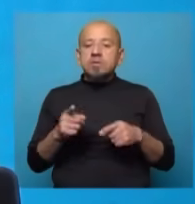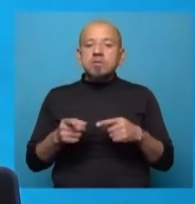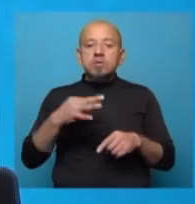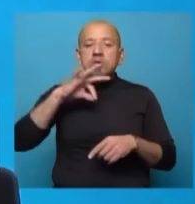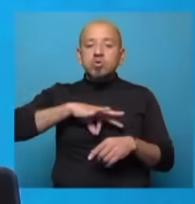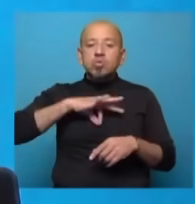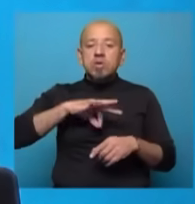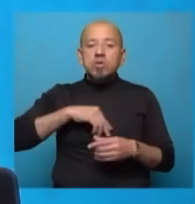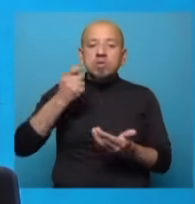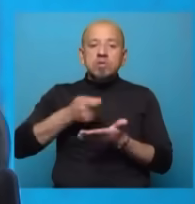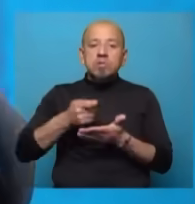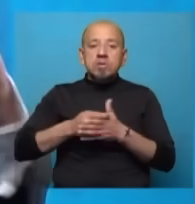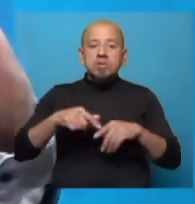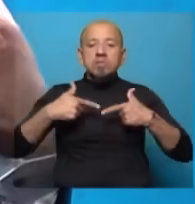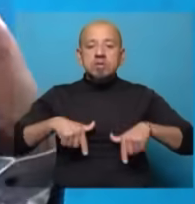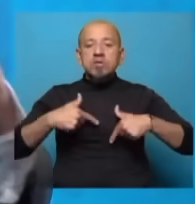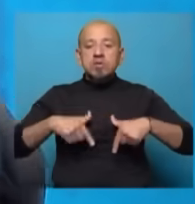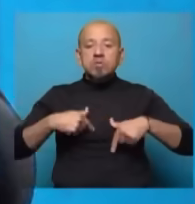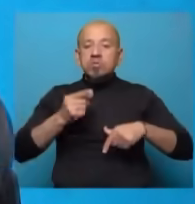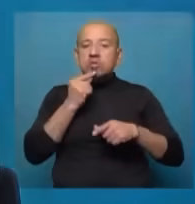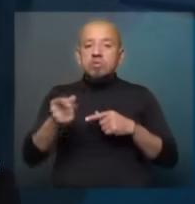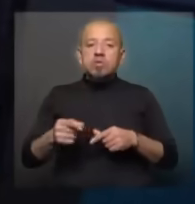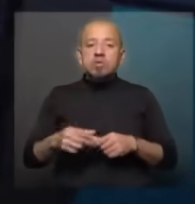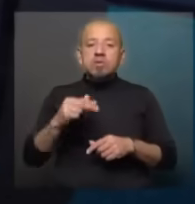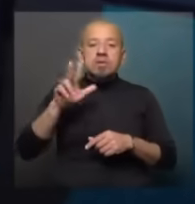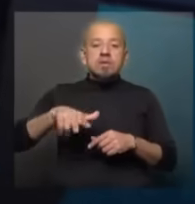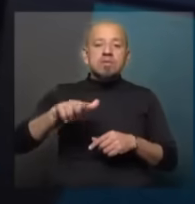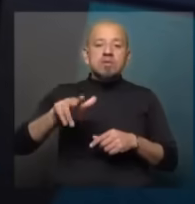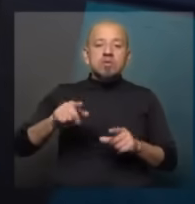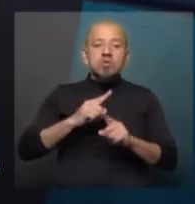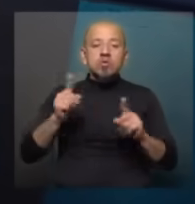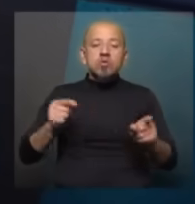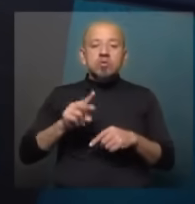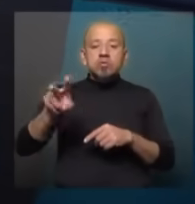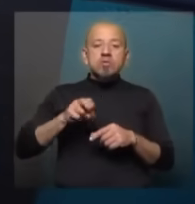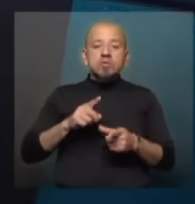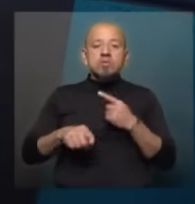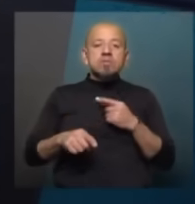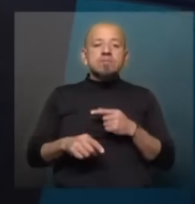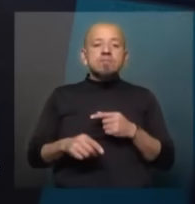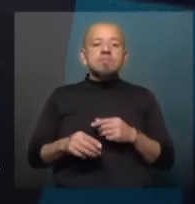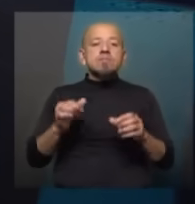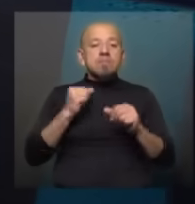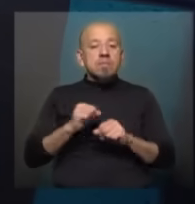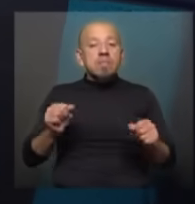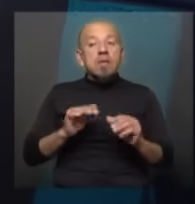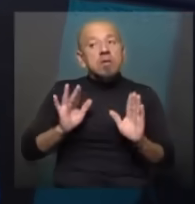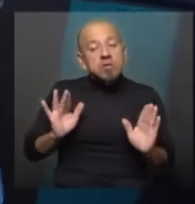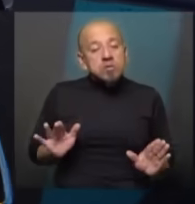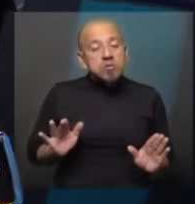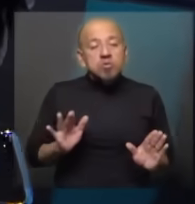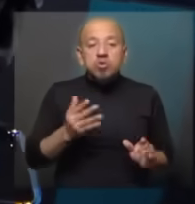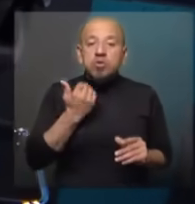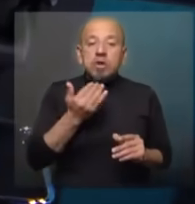ustedes los paga el Ministerio del interior y que Cuando comenzó la causa penades estuvieron tres meses sin cobrar nosotros decimos que no podemos adjudicar intencionalidades ni fue el